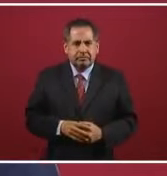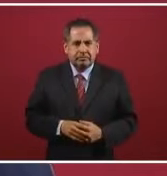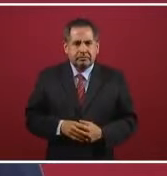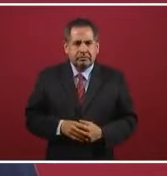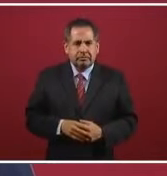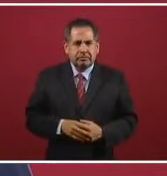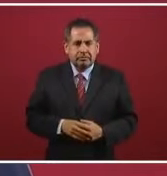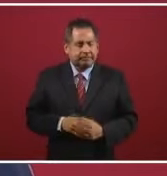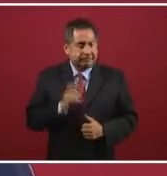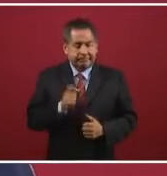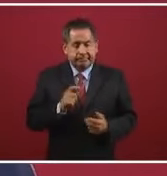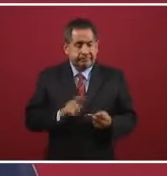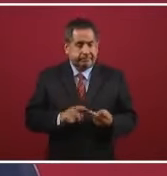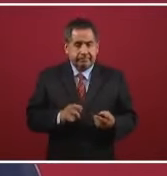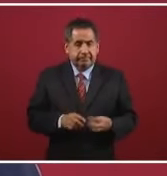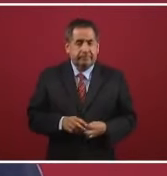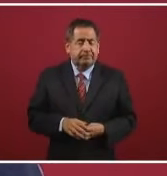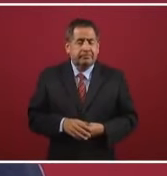de